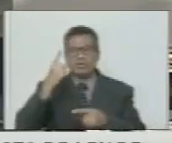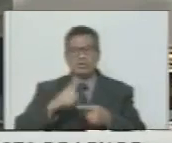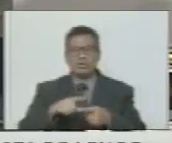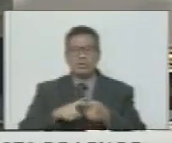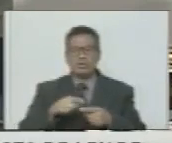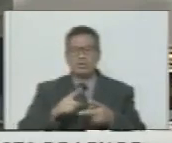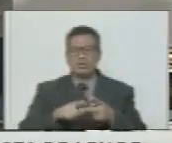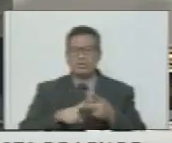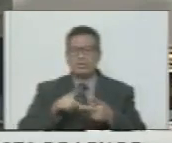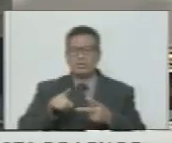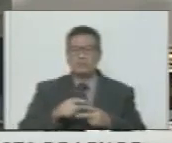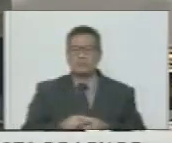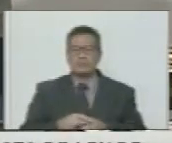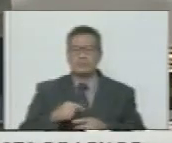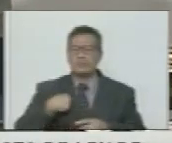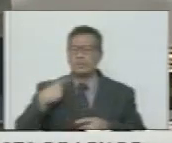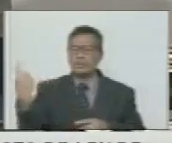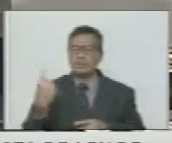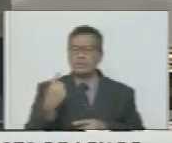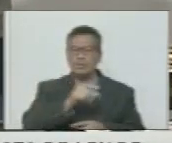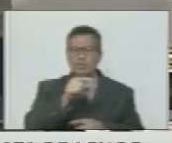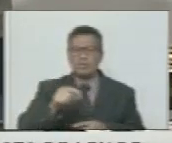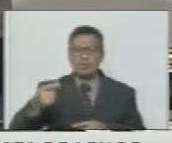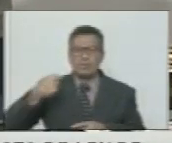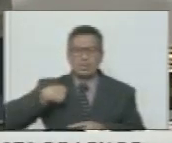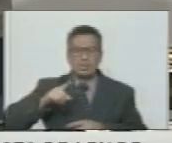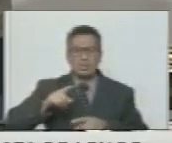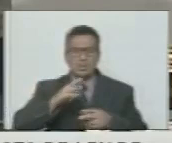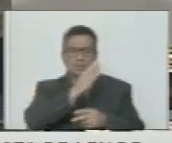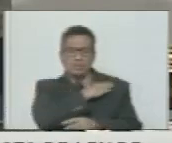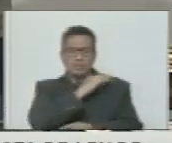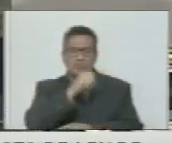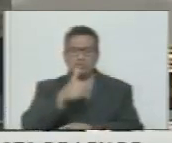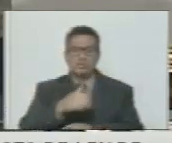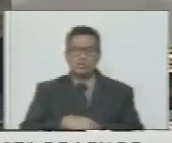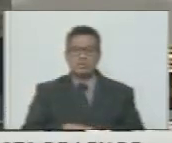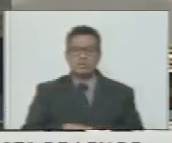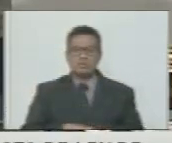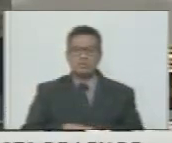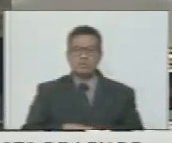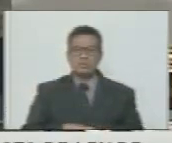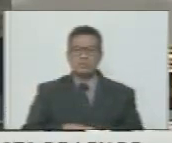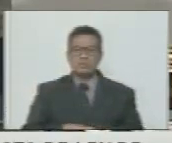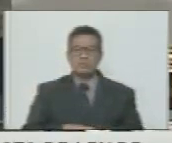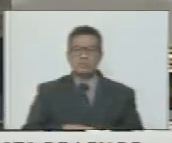moral en primer lugar? Y en segundo lugar, ¿de dónde van a sacar a esa gente para que tenga esa junta directiva?